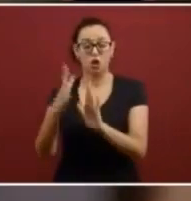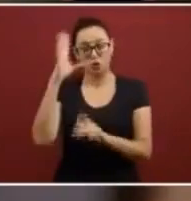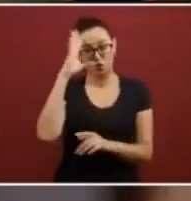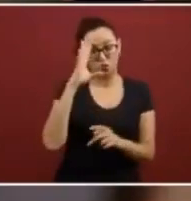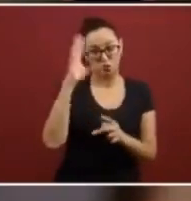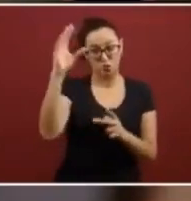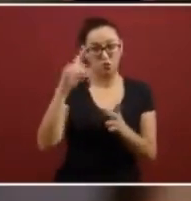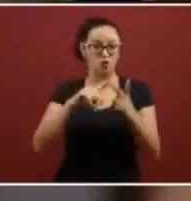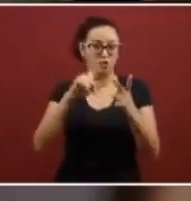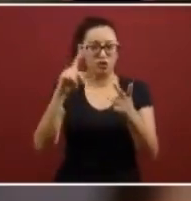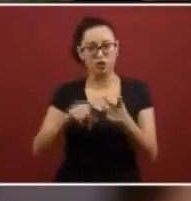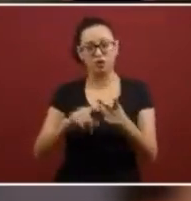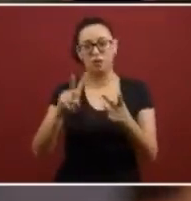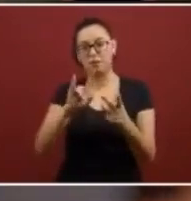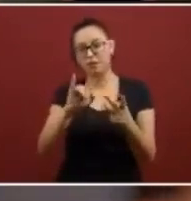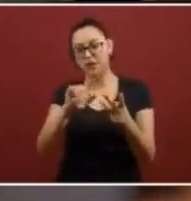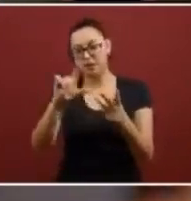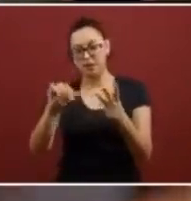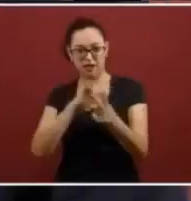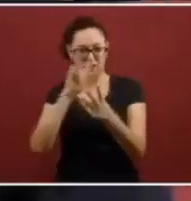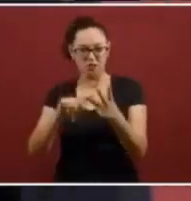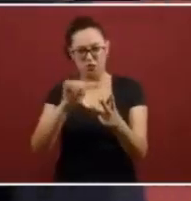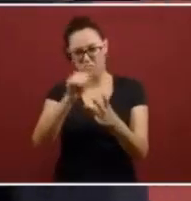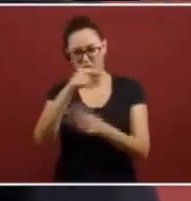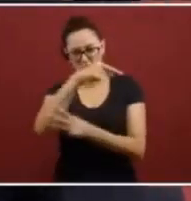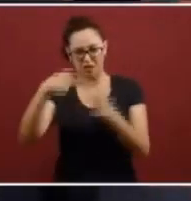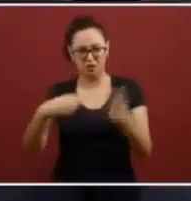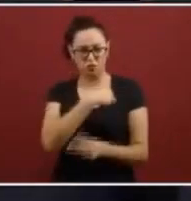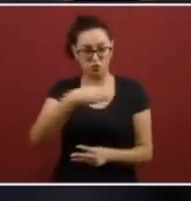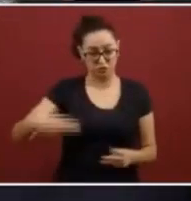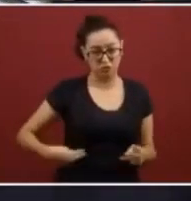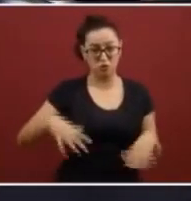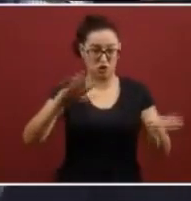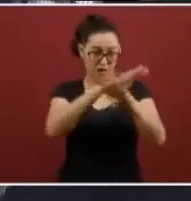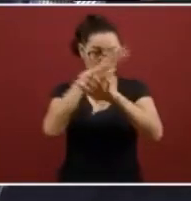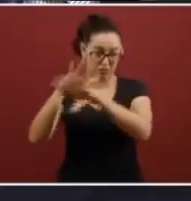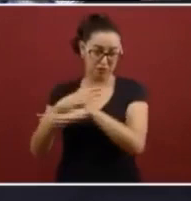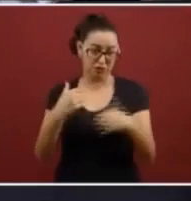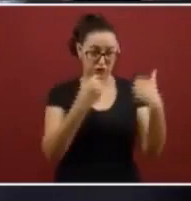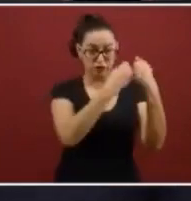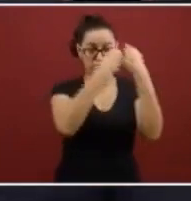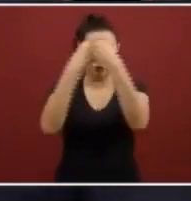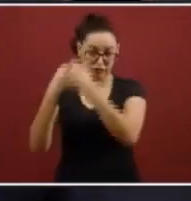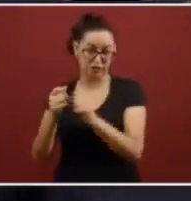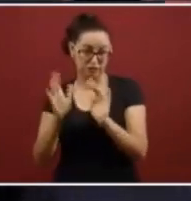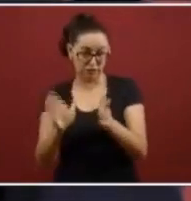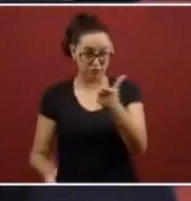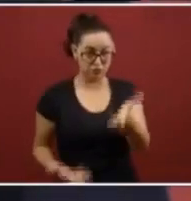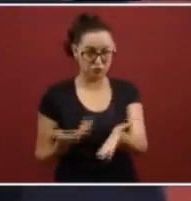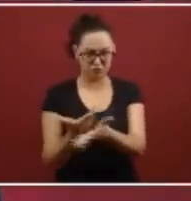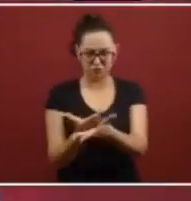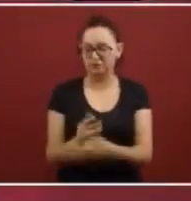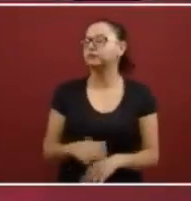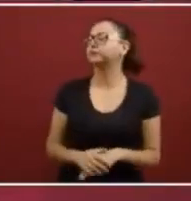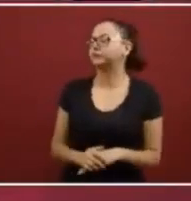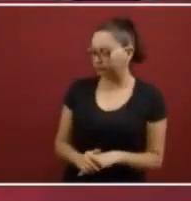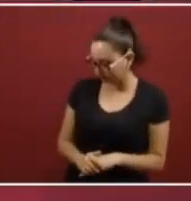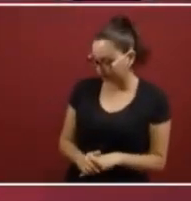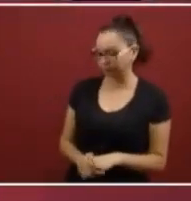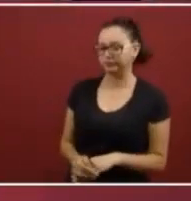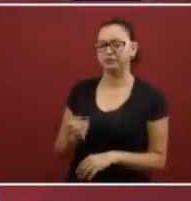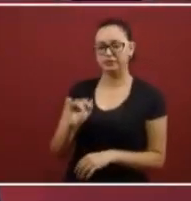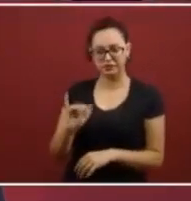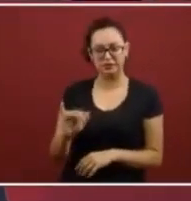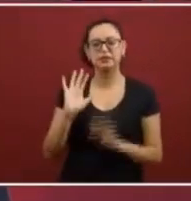en la zona fronteriza. Ya se lo plantearon y y sí lo va a evaluar. Me lo plantearon, sí, So there's que ahí, something going on on está, the border